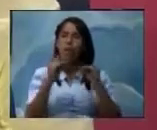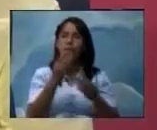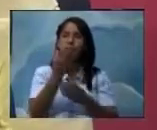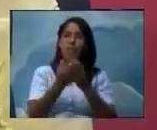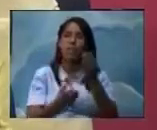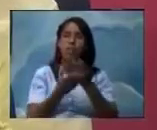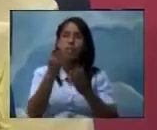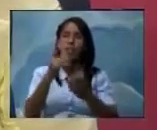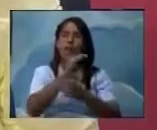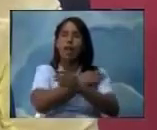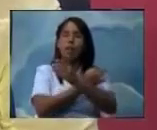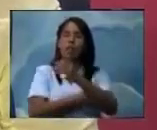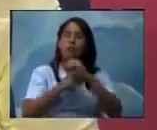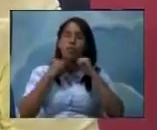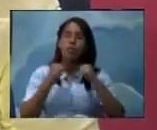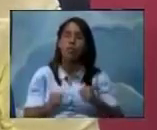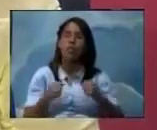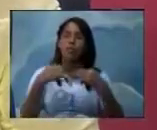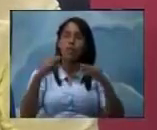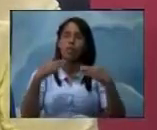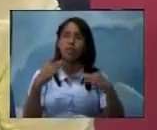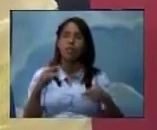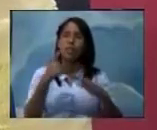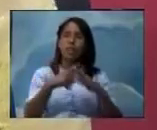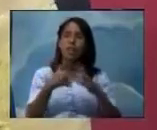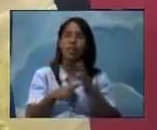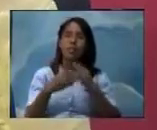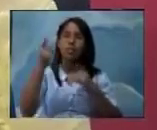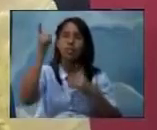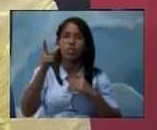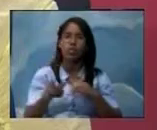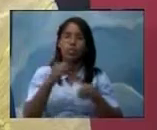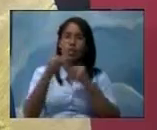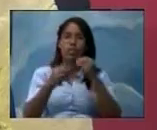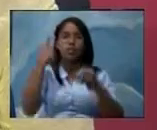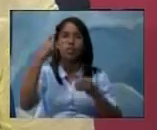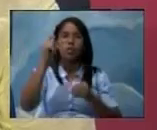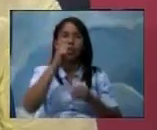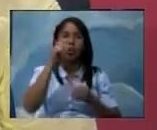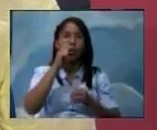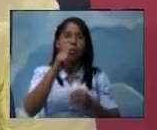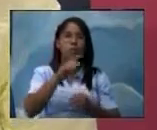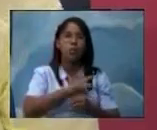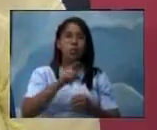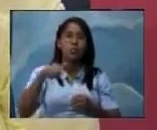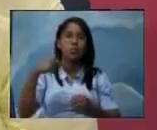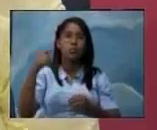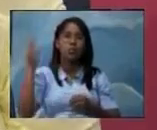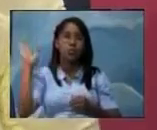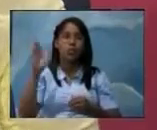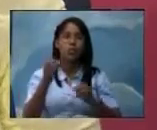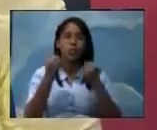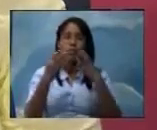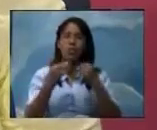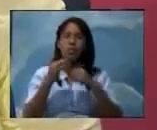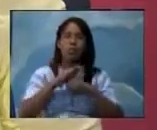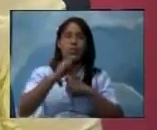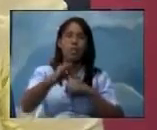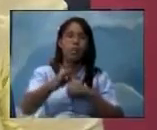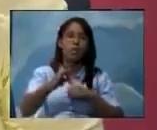de la fuerza humana, de las cosas que son hechas por los hombres. Yo vengo de muy